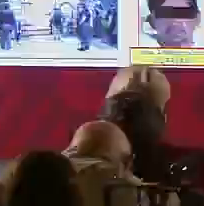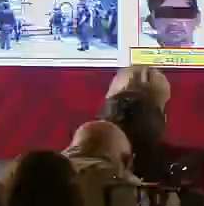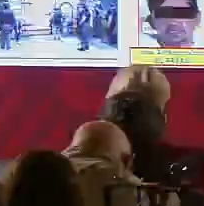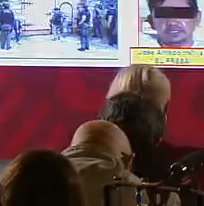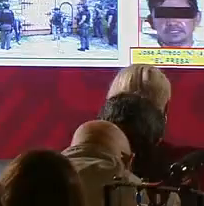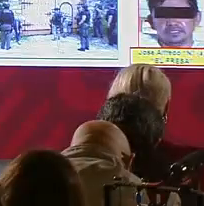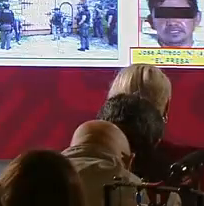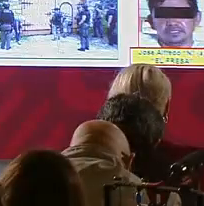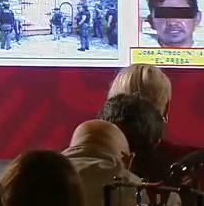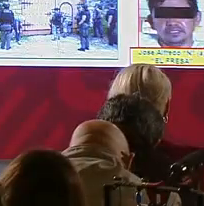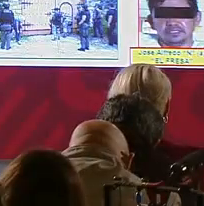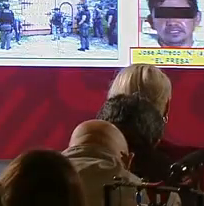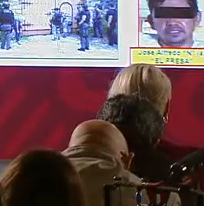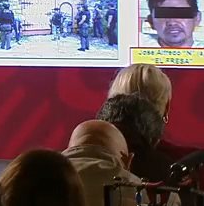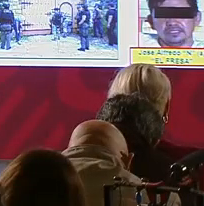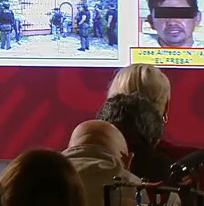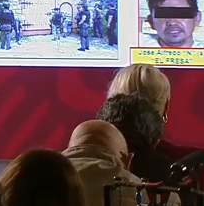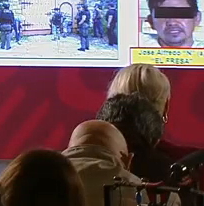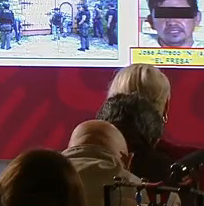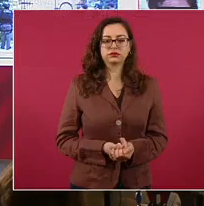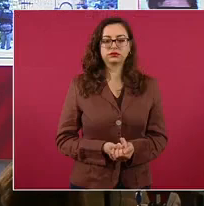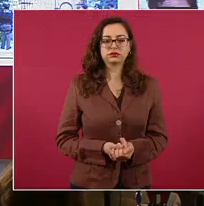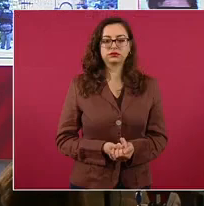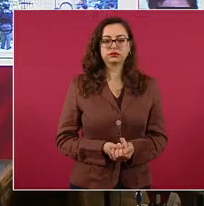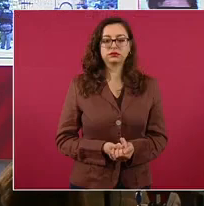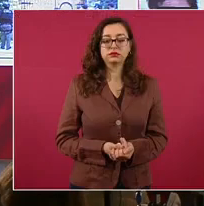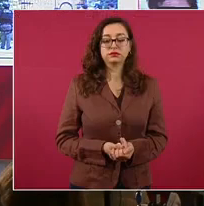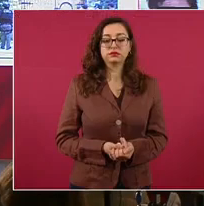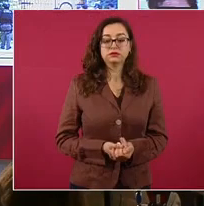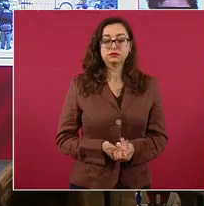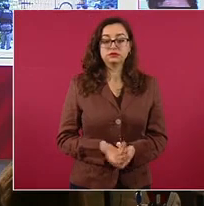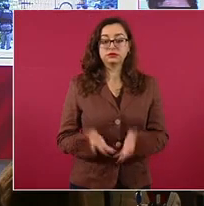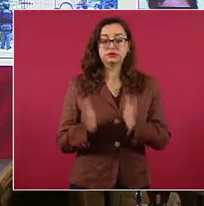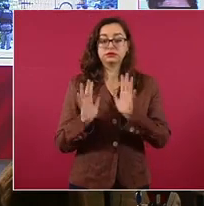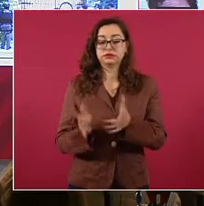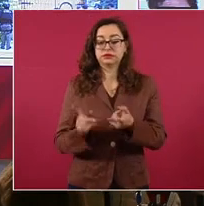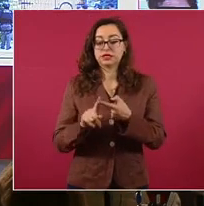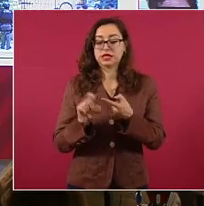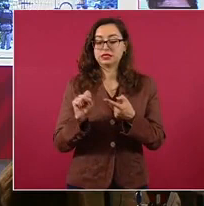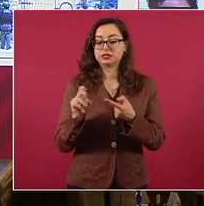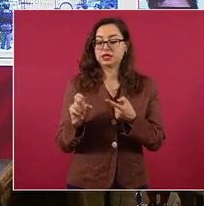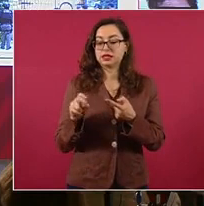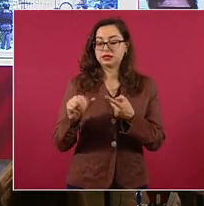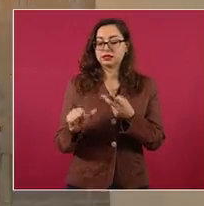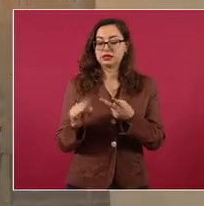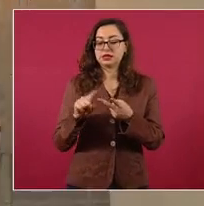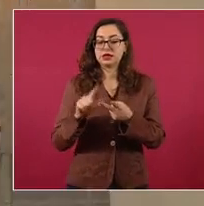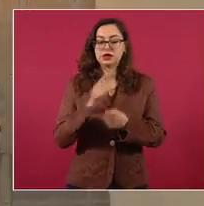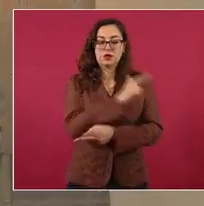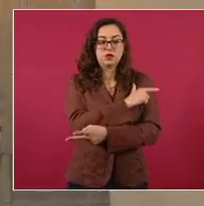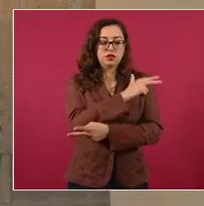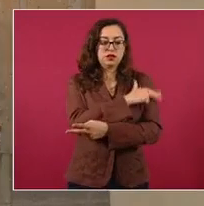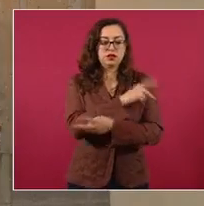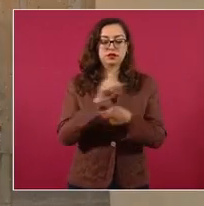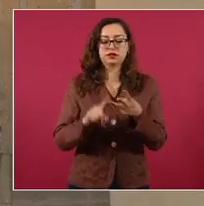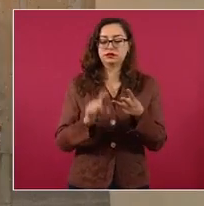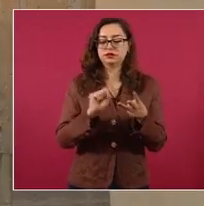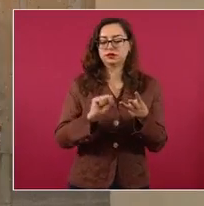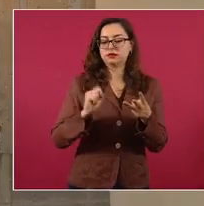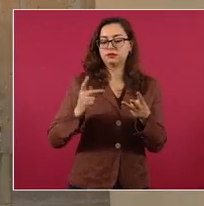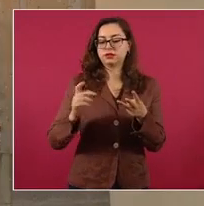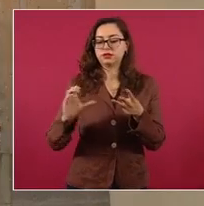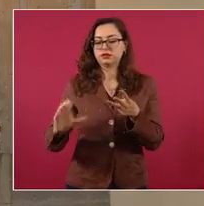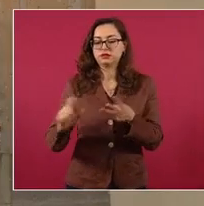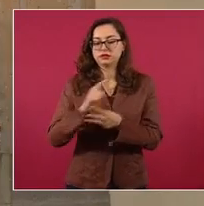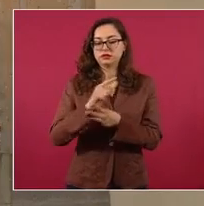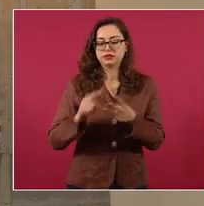Defensa Nacional, la cual en coordinación con la Guardia Nacional, Sedena, la Secretaría de Seguridad y Protección